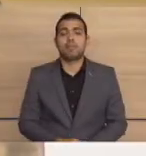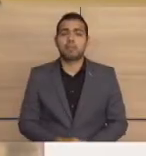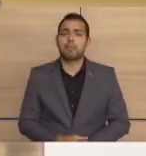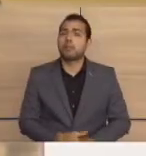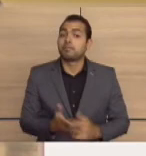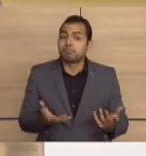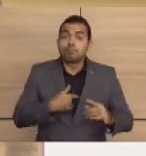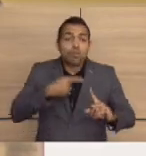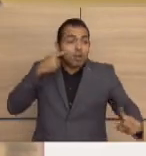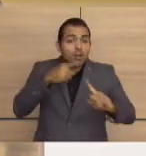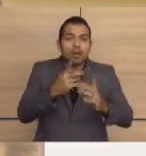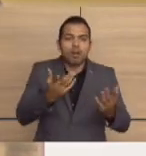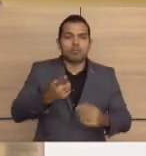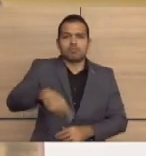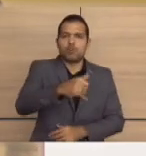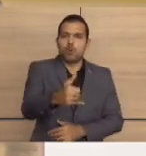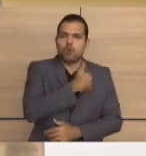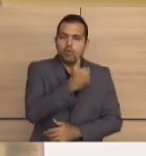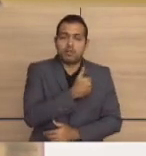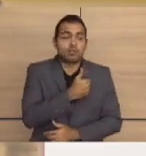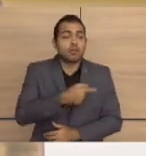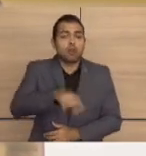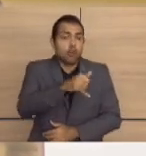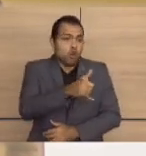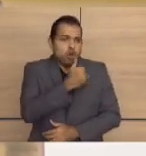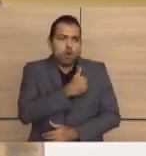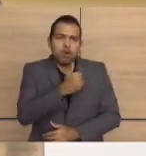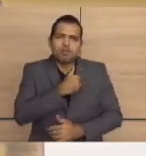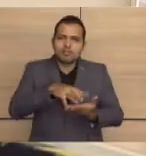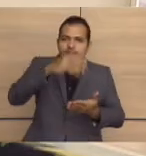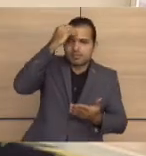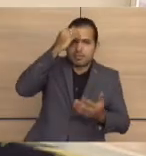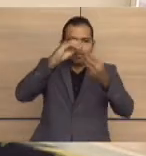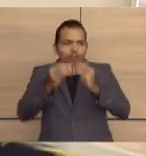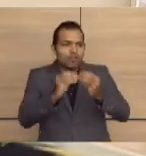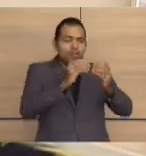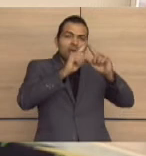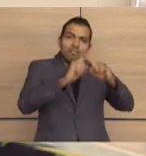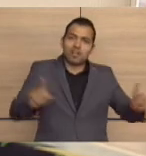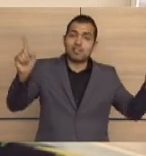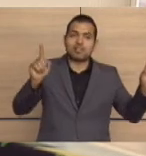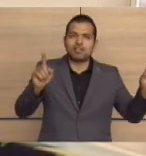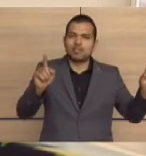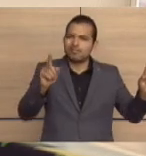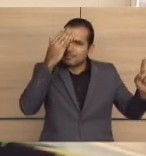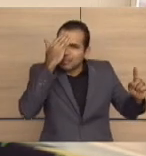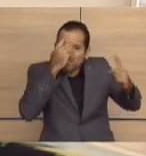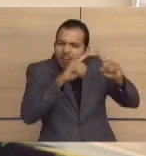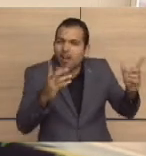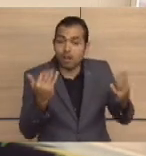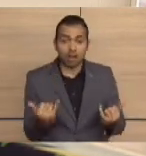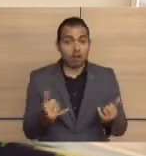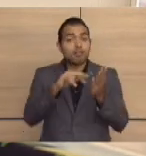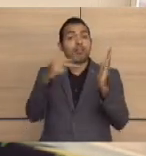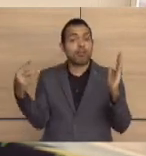jóvenes aprendan de otras formas, ¿no? Porque eso es algo con lo que se está compitiendo mucho y es la tecnología. Los estudiantes por